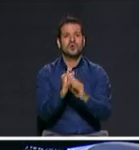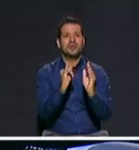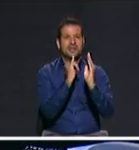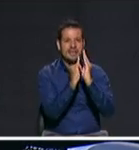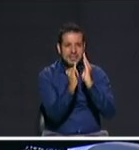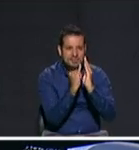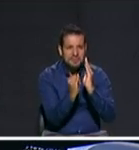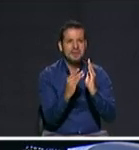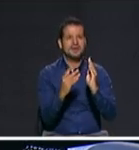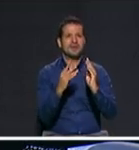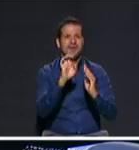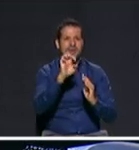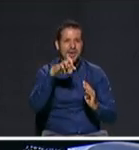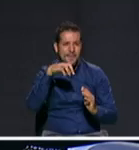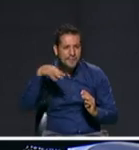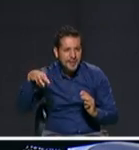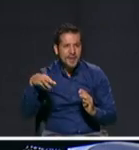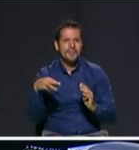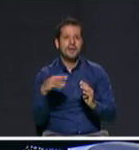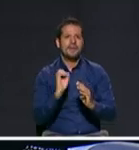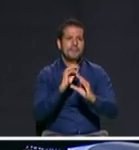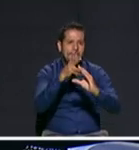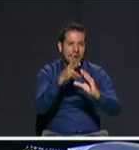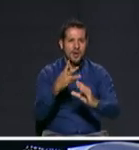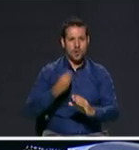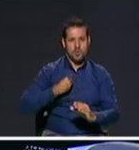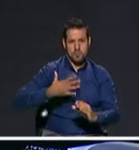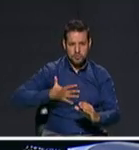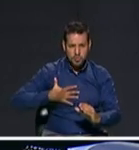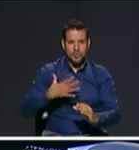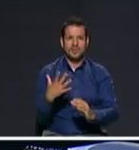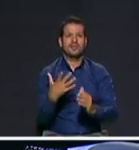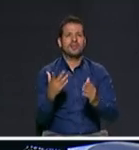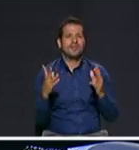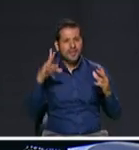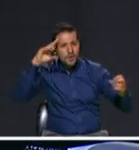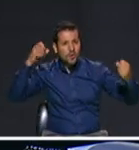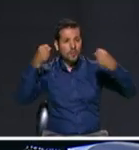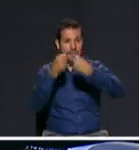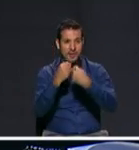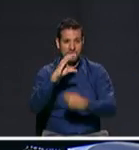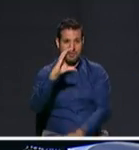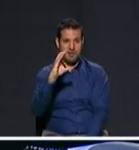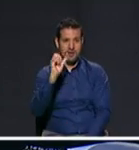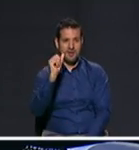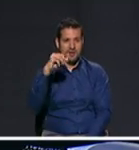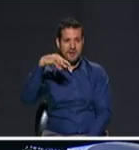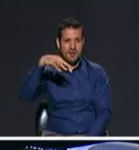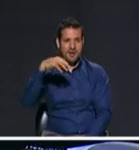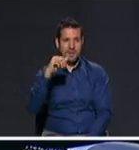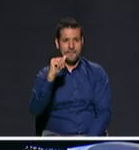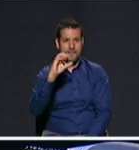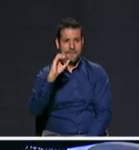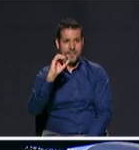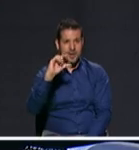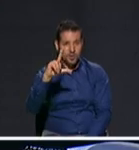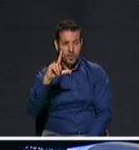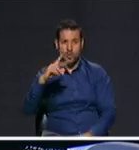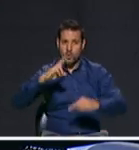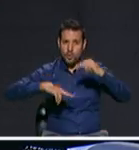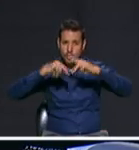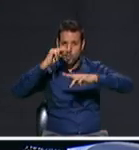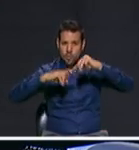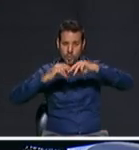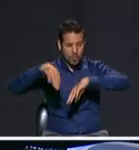públicas con el banco de las oportunidades y también con camacol y todo el sector de la construcción en el tema de vivienda